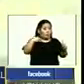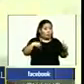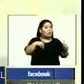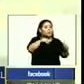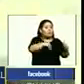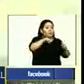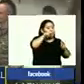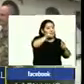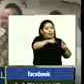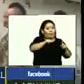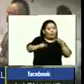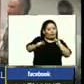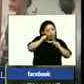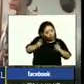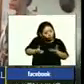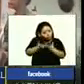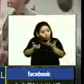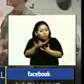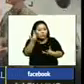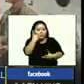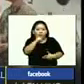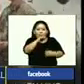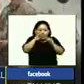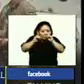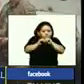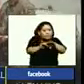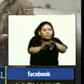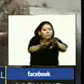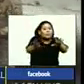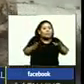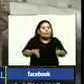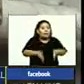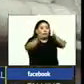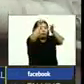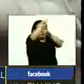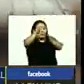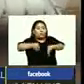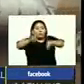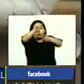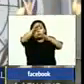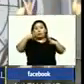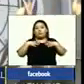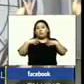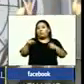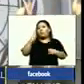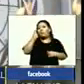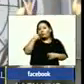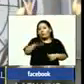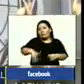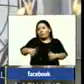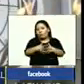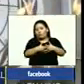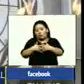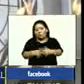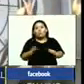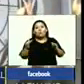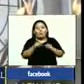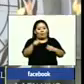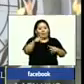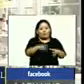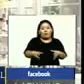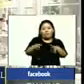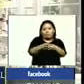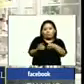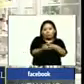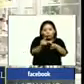dirige la investigación sobre enfermedades infecciosas en los Institutos Nacionales de Salud de Estados Unidos y también es miembro de la Junta de